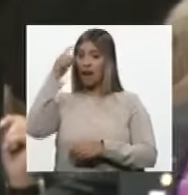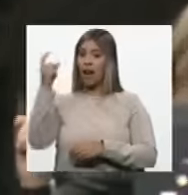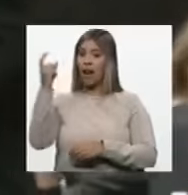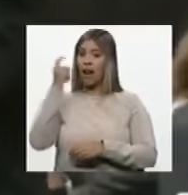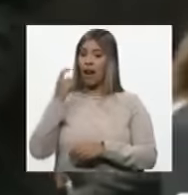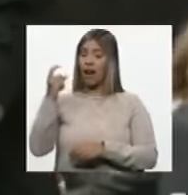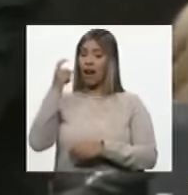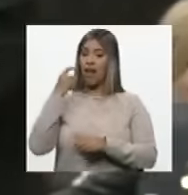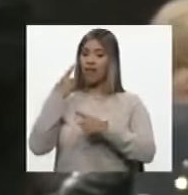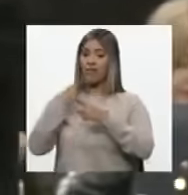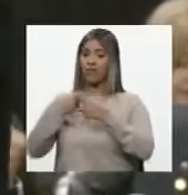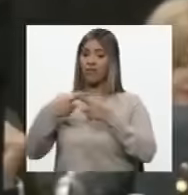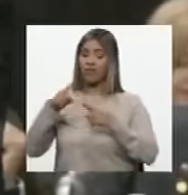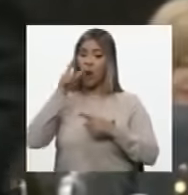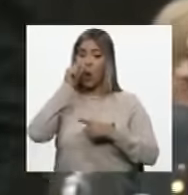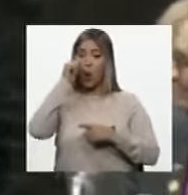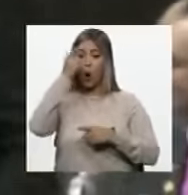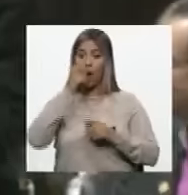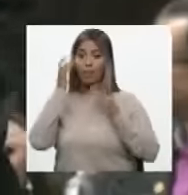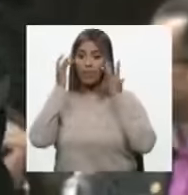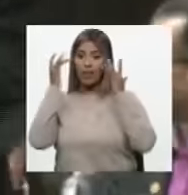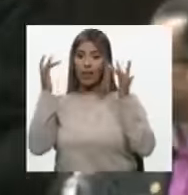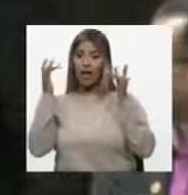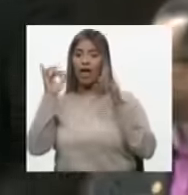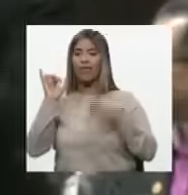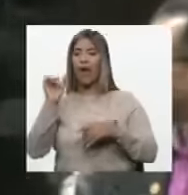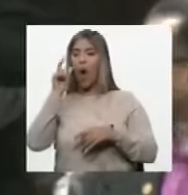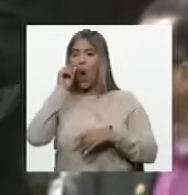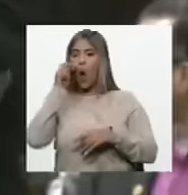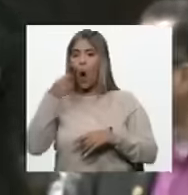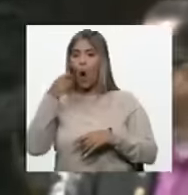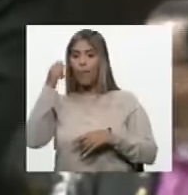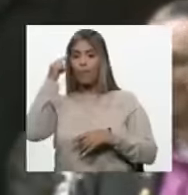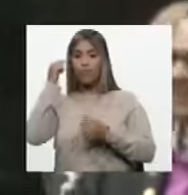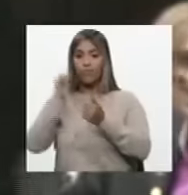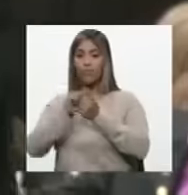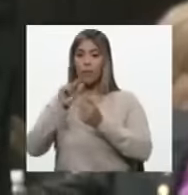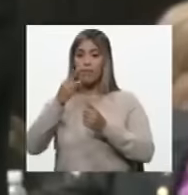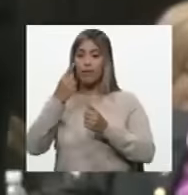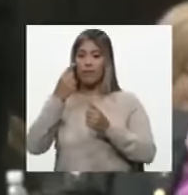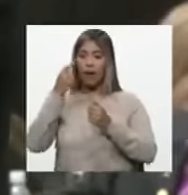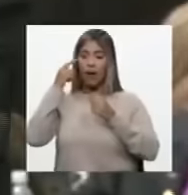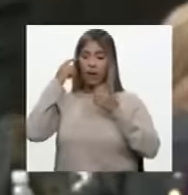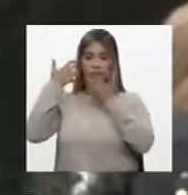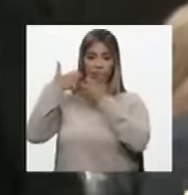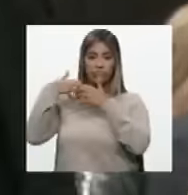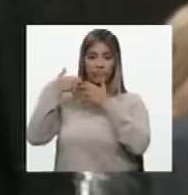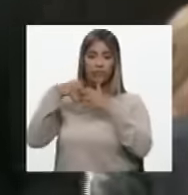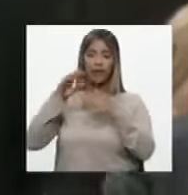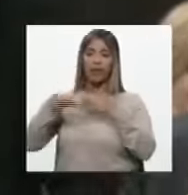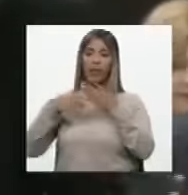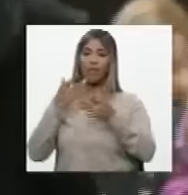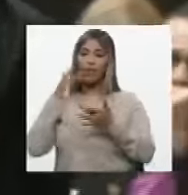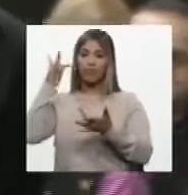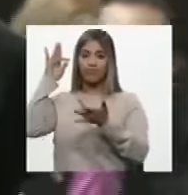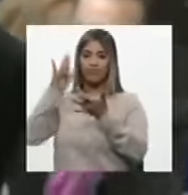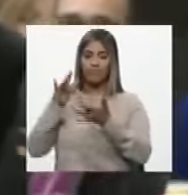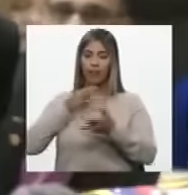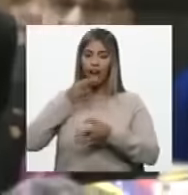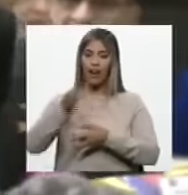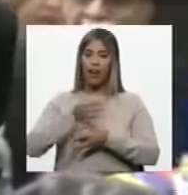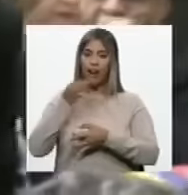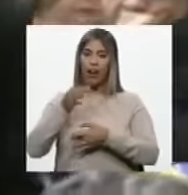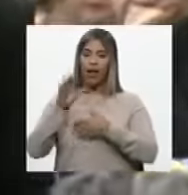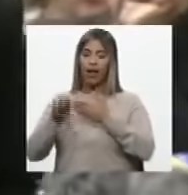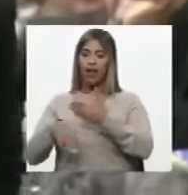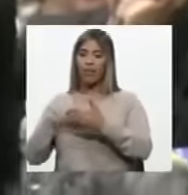la diferencia entre el hombre inteligente y el que no lo era es que el hombre inteligente primero pone a funcionar el cerebro y después conecta la lengua, yo le voy a